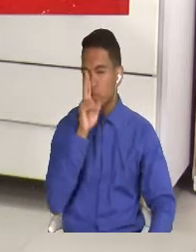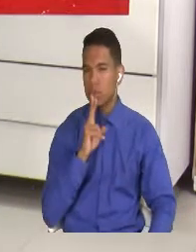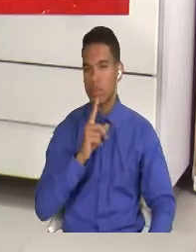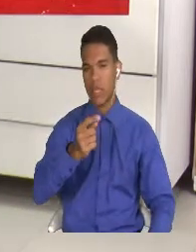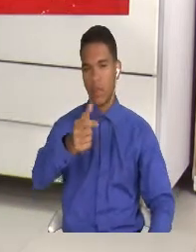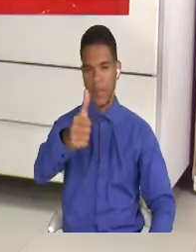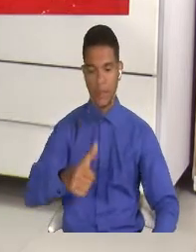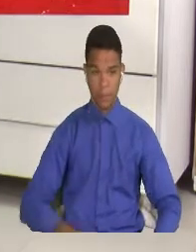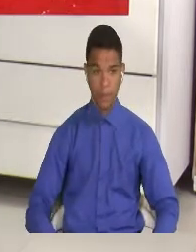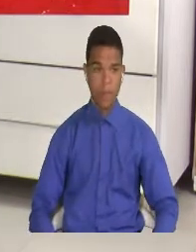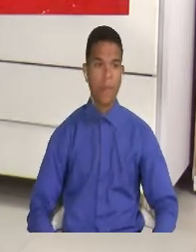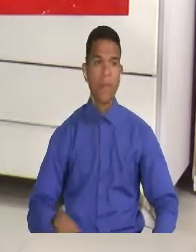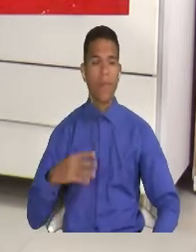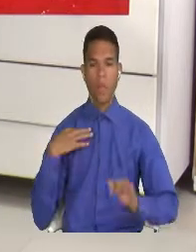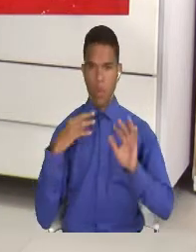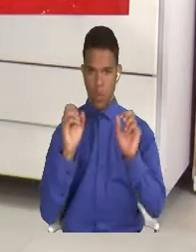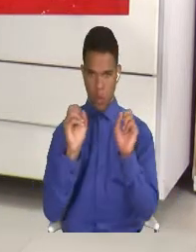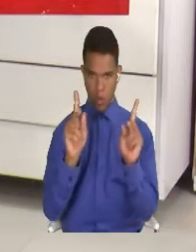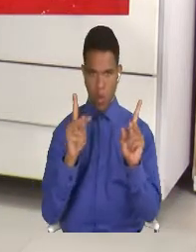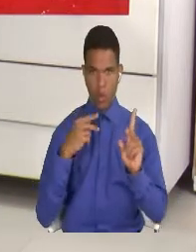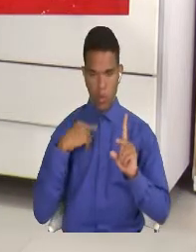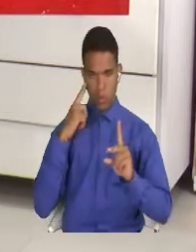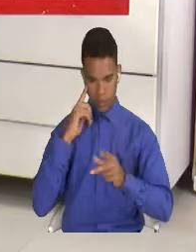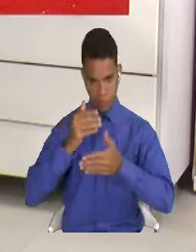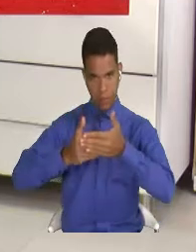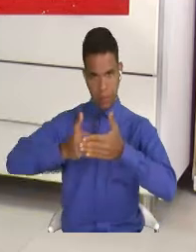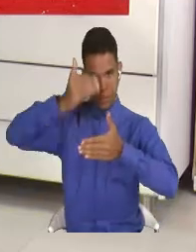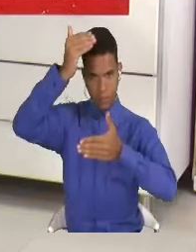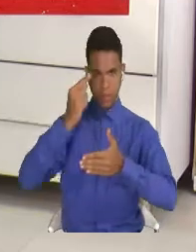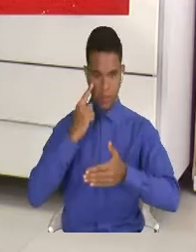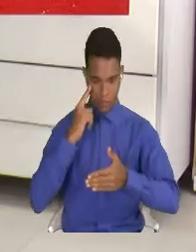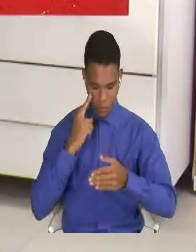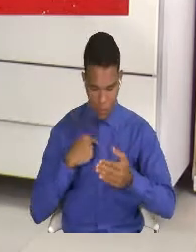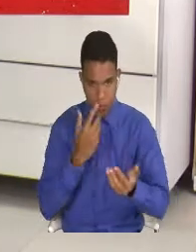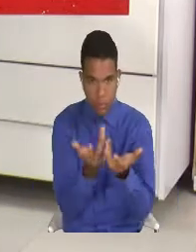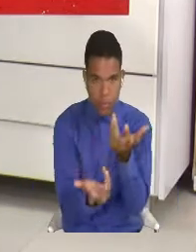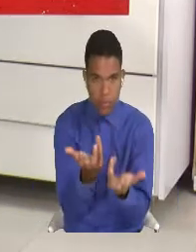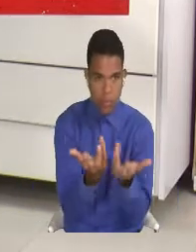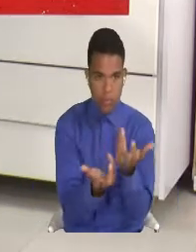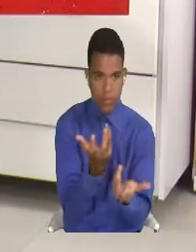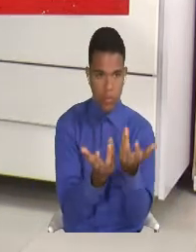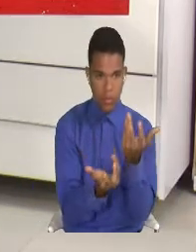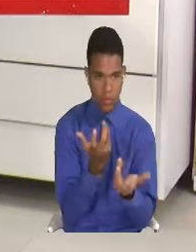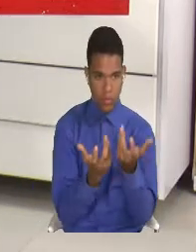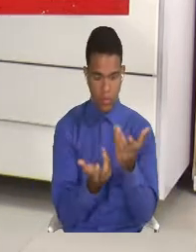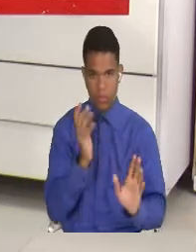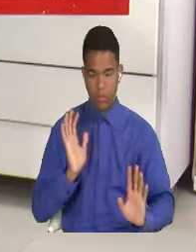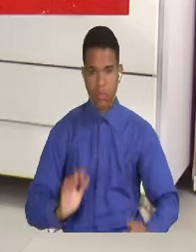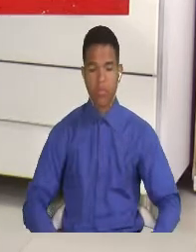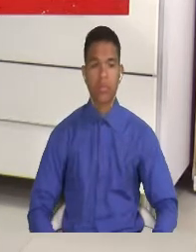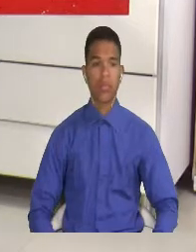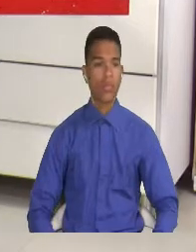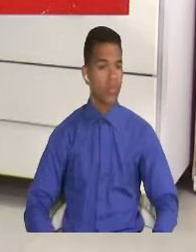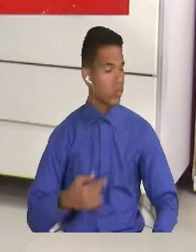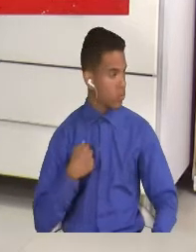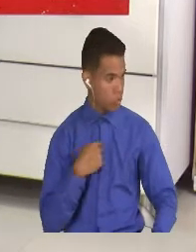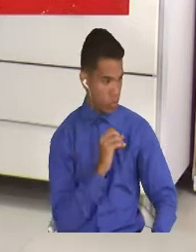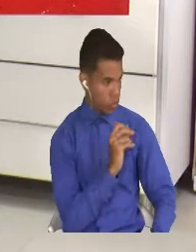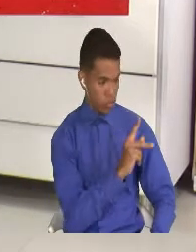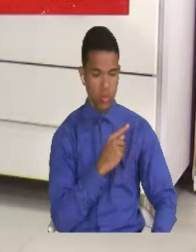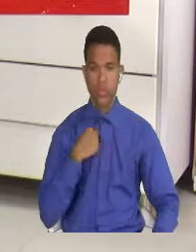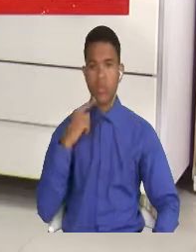perfecto. Entonces, ¿qué te parece si nos vamos manos a la obra a empezar entonces a preparar nuestro querido lomo? Listo, mi Roche. Bueno, ¿por qué vamos a